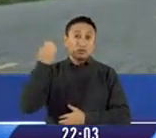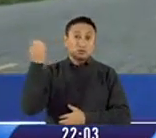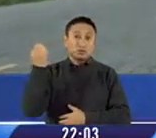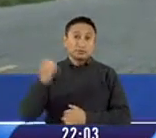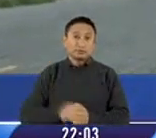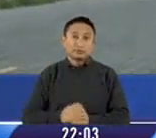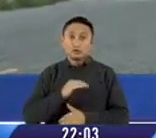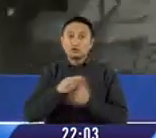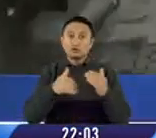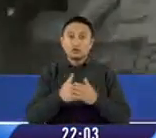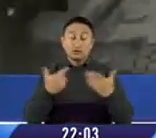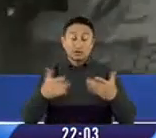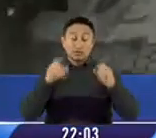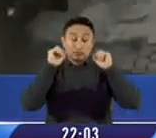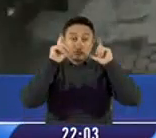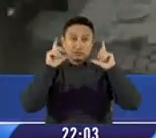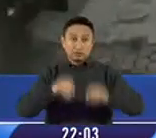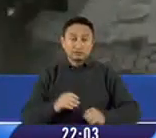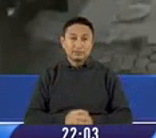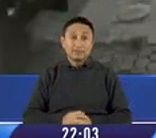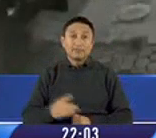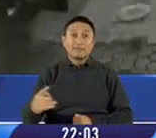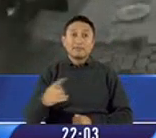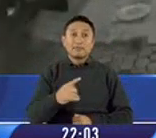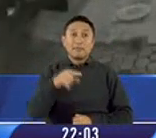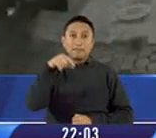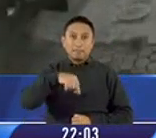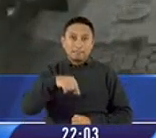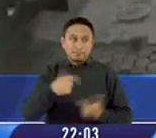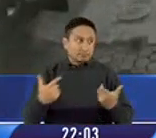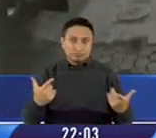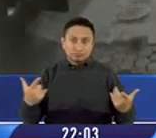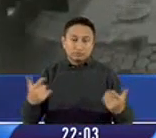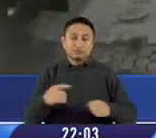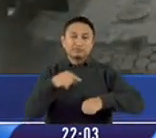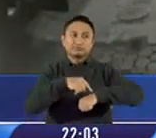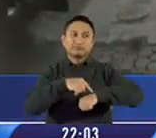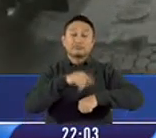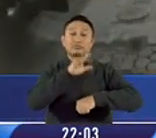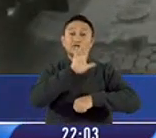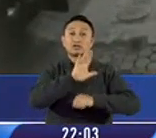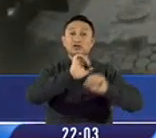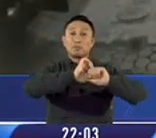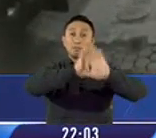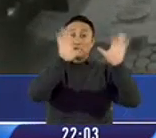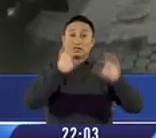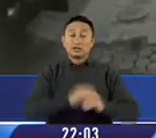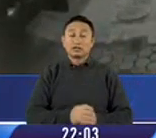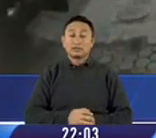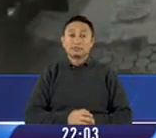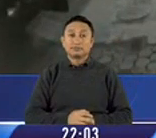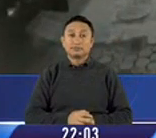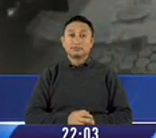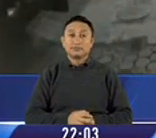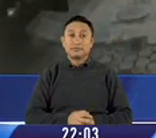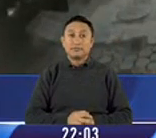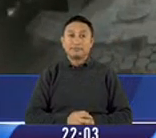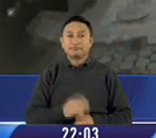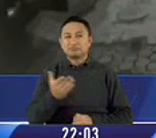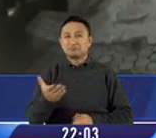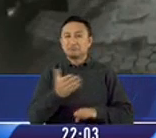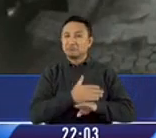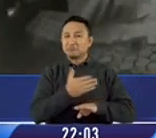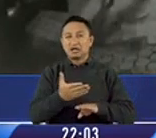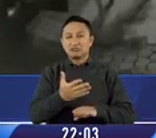casi todos estaban despiertos y la mayoría de pie, el reloj marcaba las 5 de la mañana con 15 minutos, algo más o